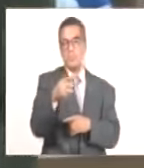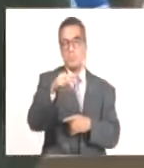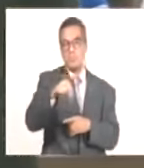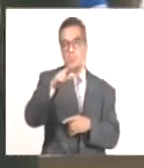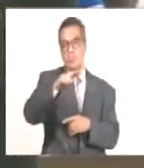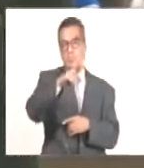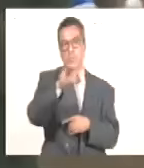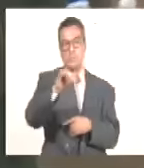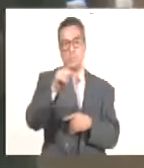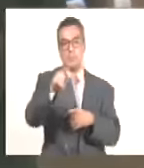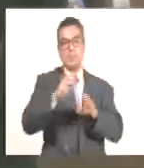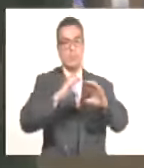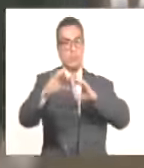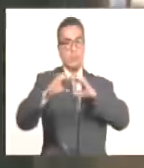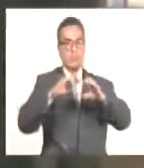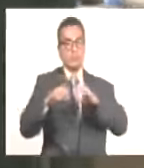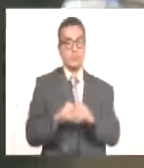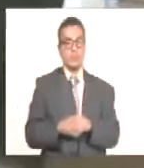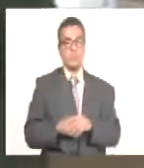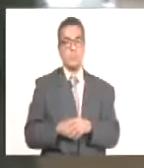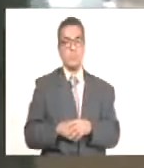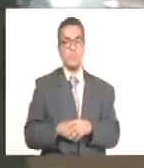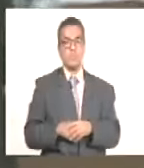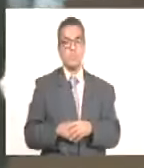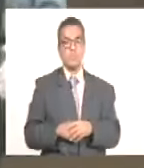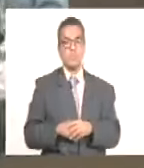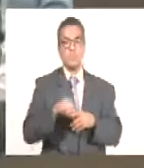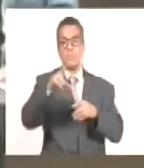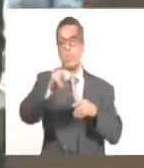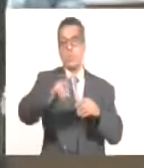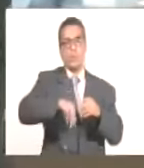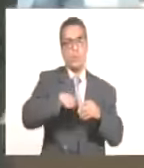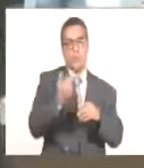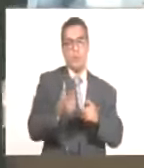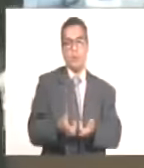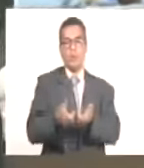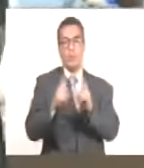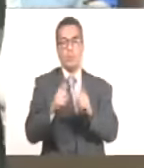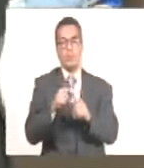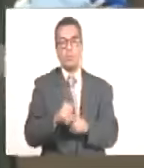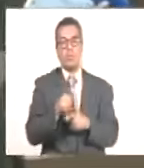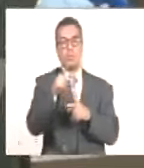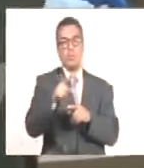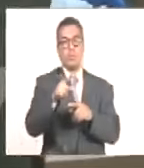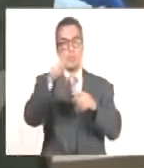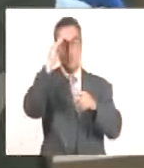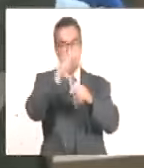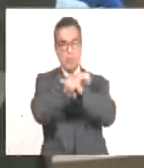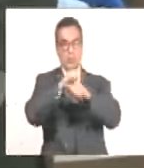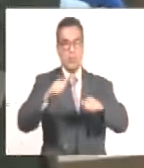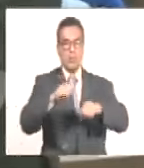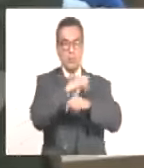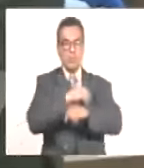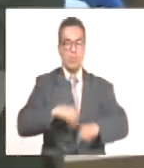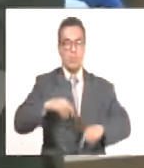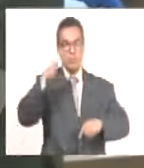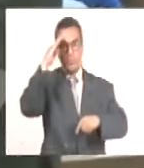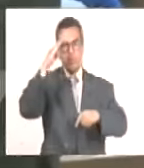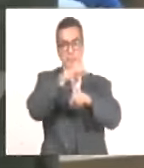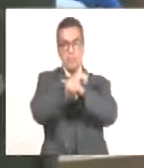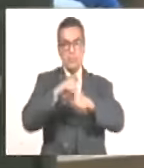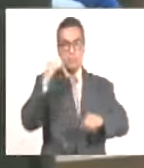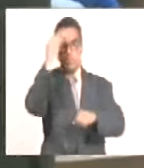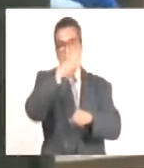en esa comunicación lo siguiente, dice: no podemos permitir que el general Miranda desarrolle una vasta nación